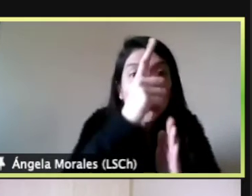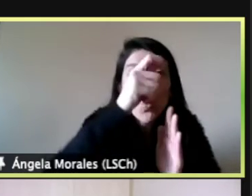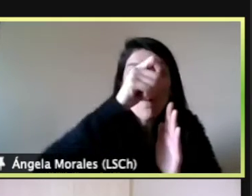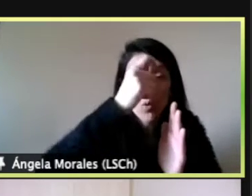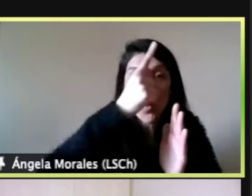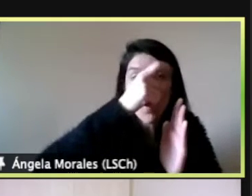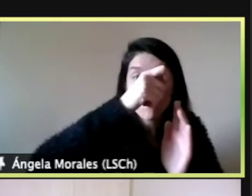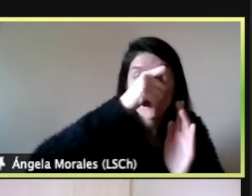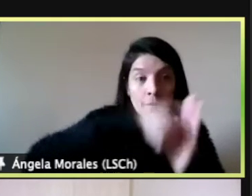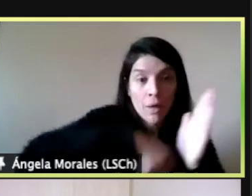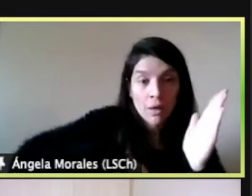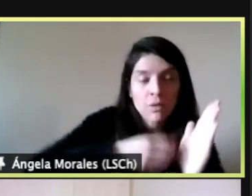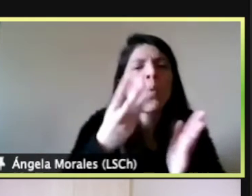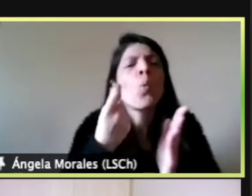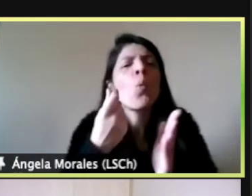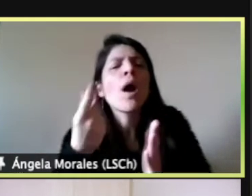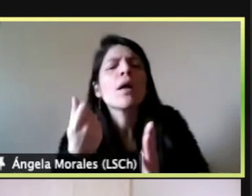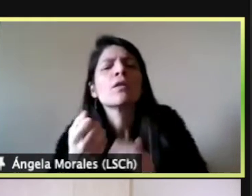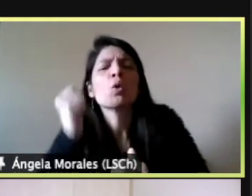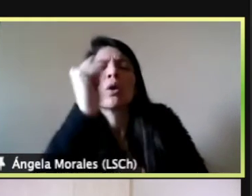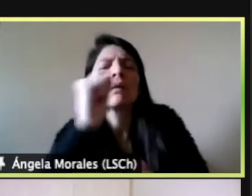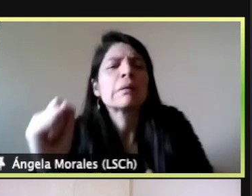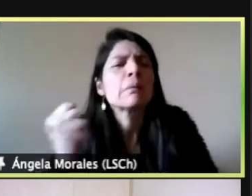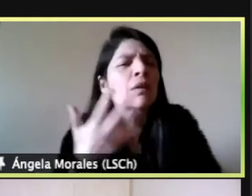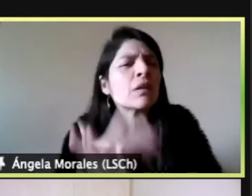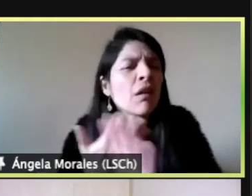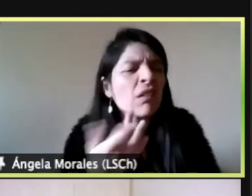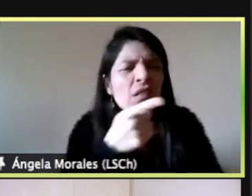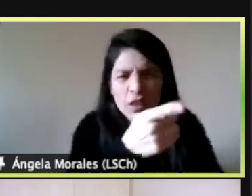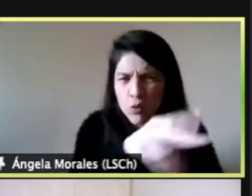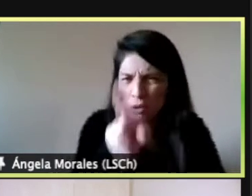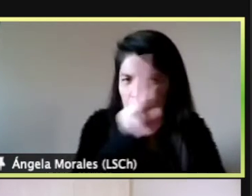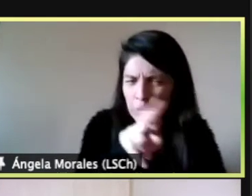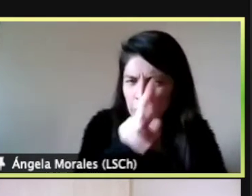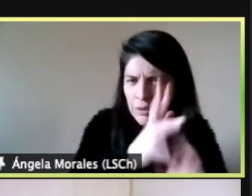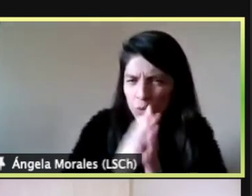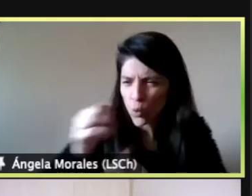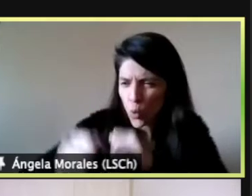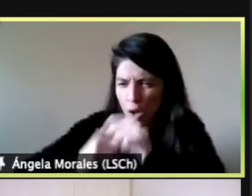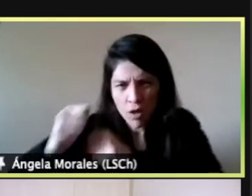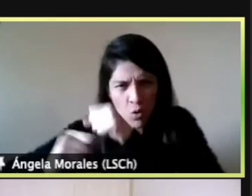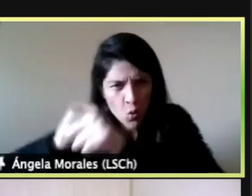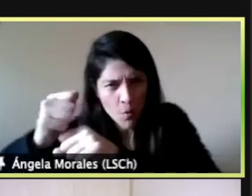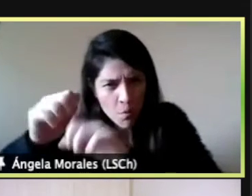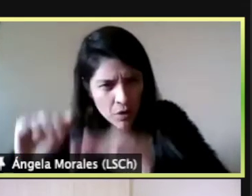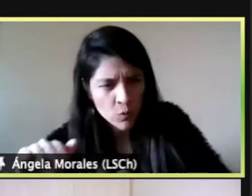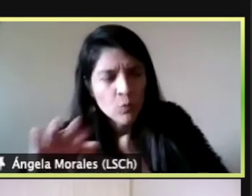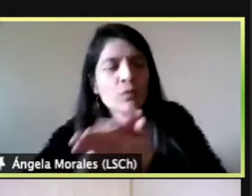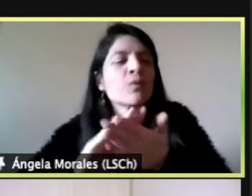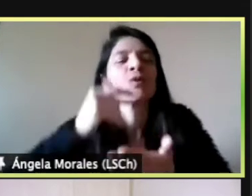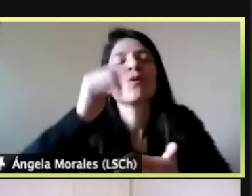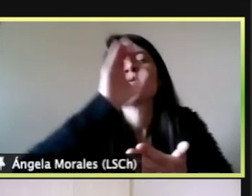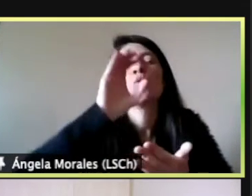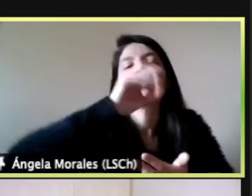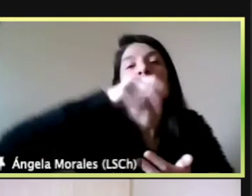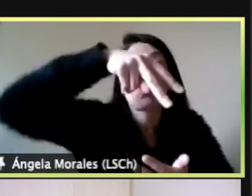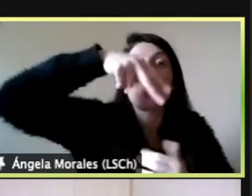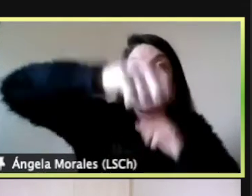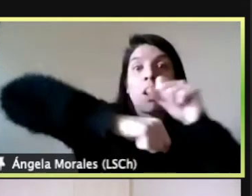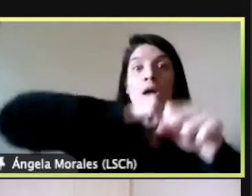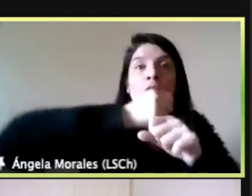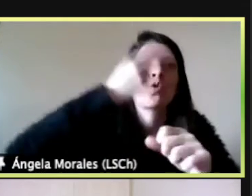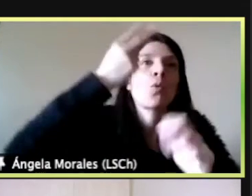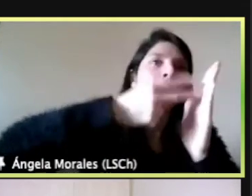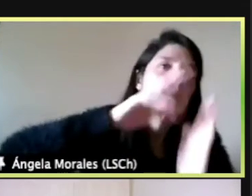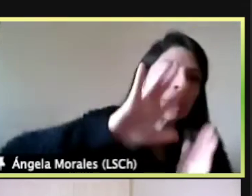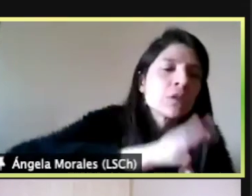repite en cada año, tendría que estar buscando, por ejemplo, junio del año 2005, junio del año 2006,